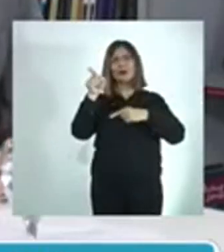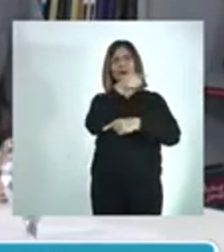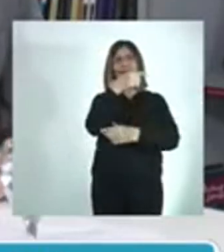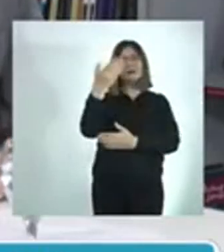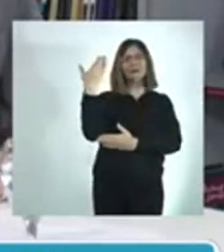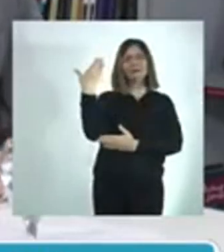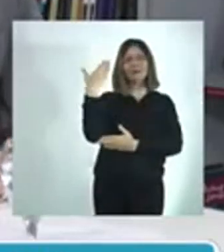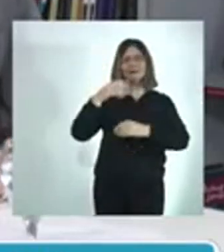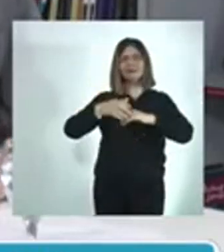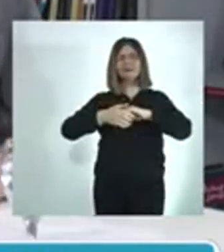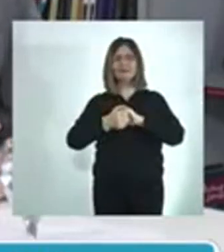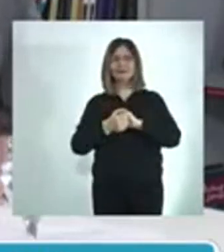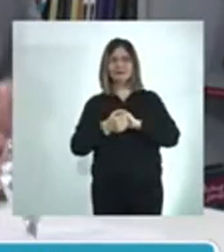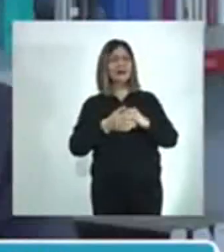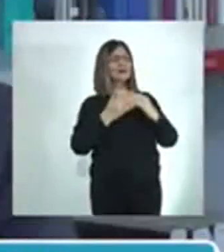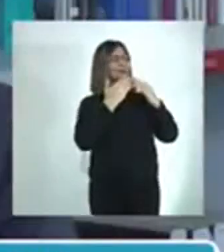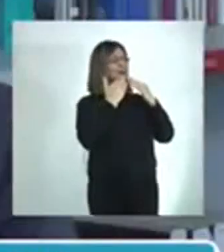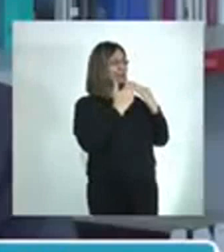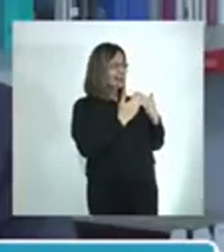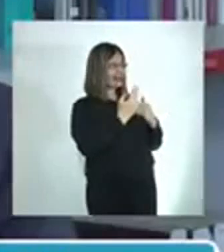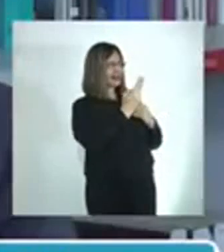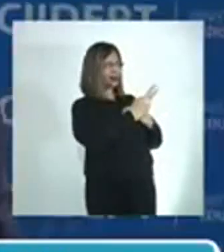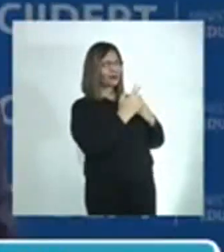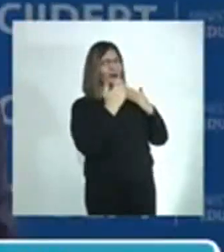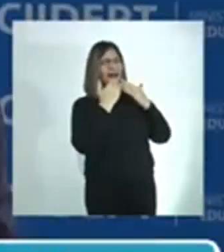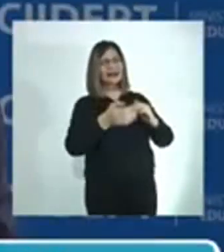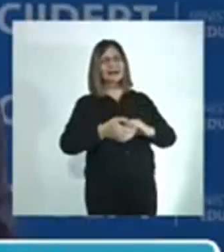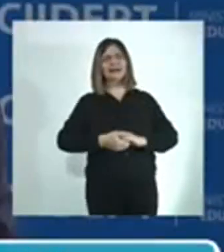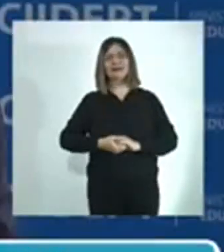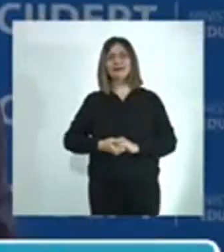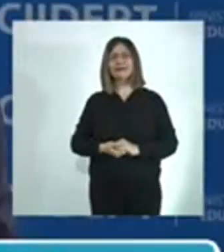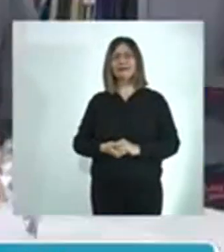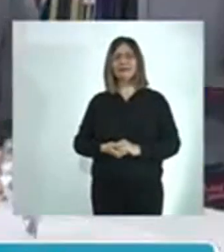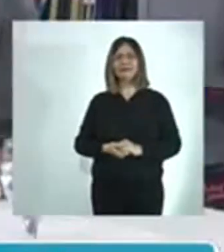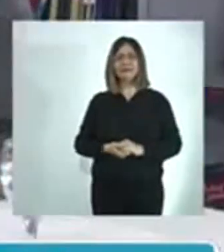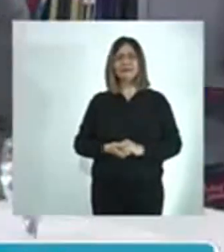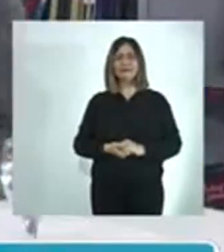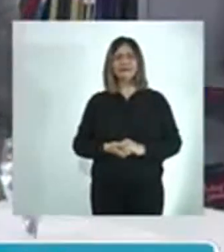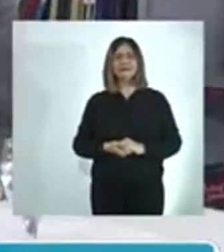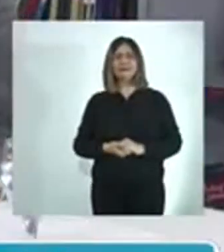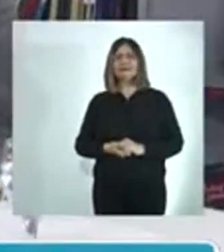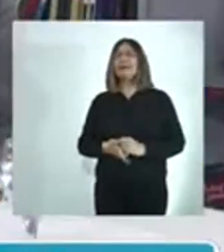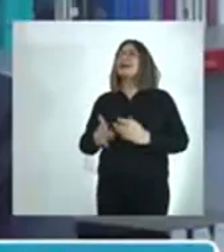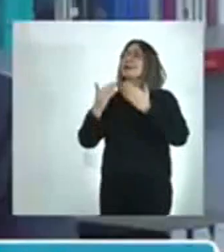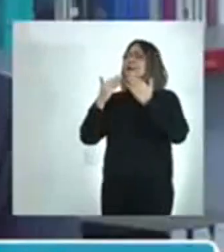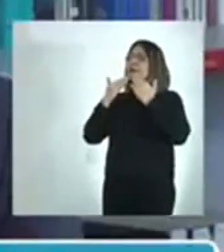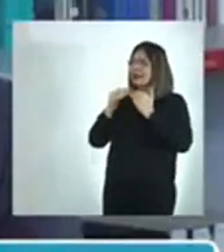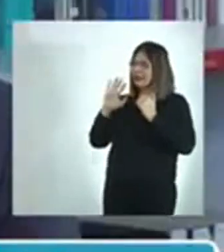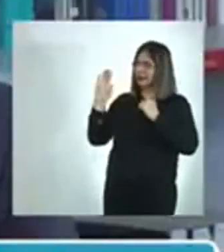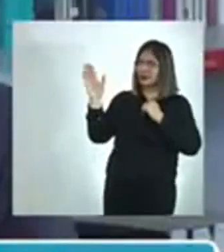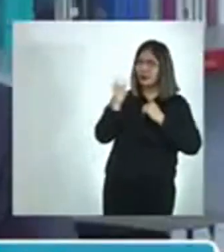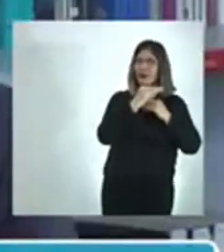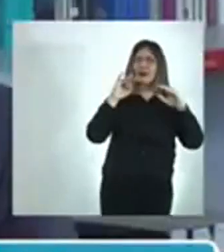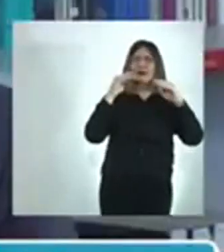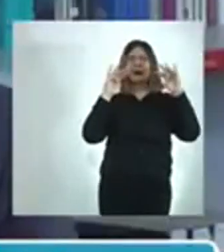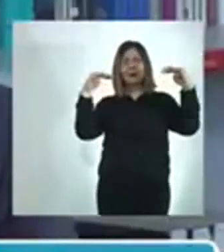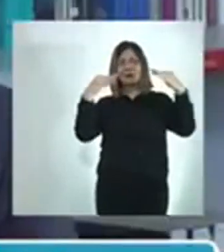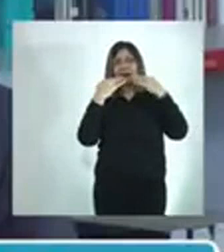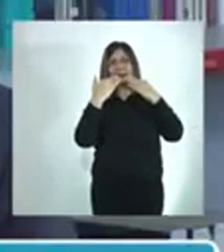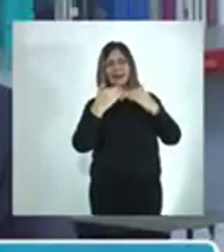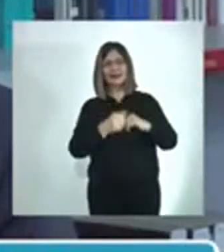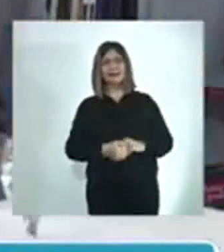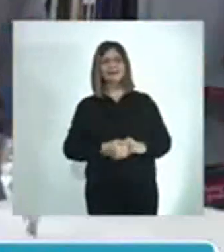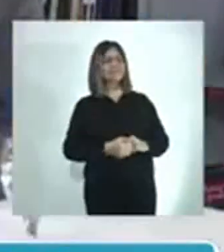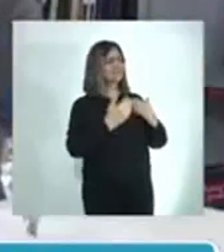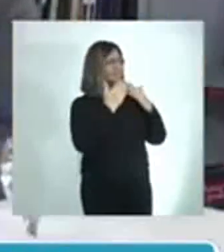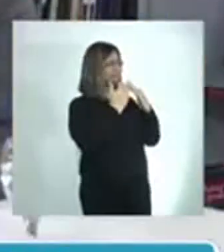las próximas conferencias. Muy amable, gobernador. Muchísimas ministro, gracias, ¿no? Por estar acá. Gracias. Sí, un placer amable. Y gracias a todos los que nos están viendo. Gracias.